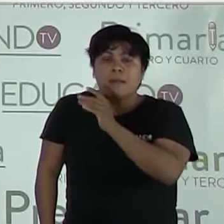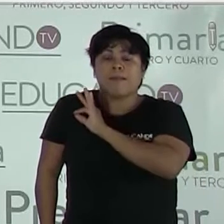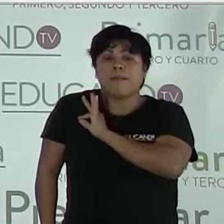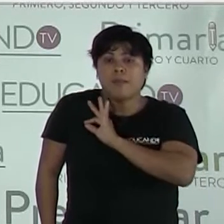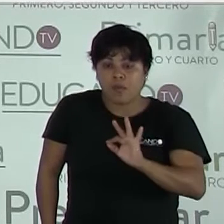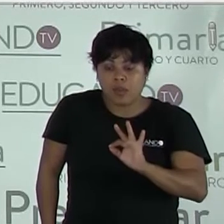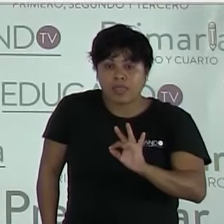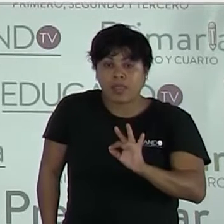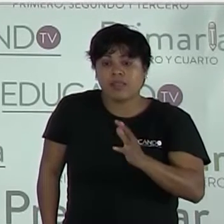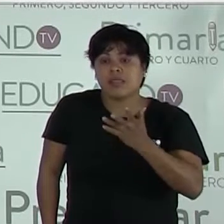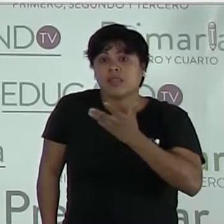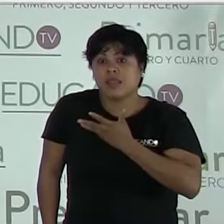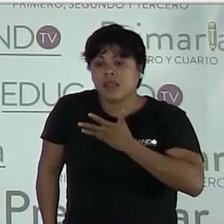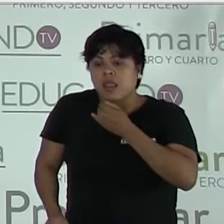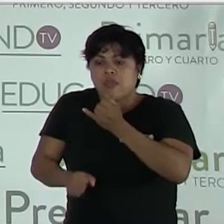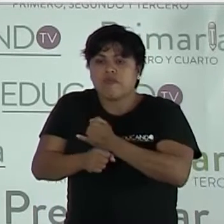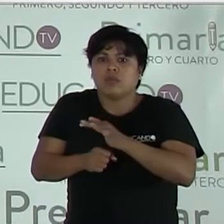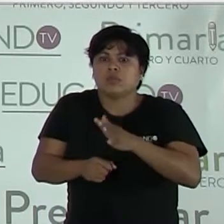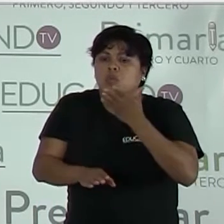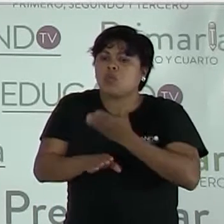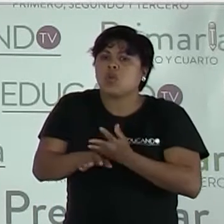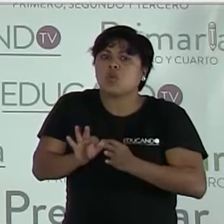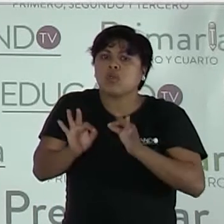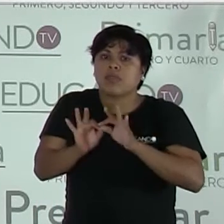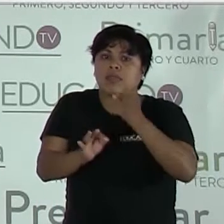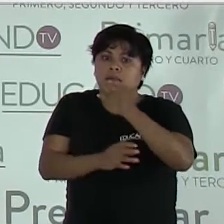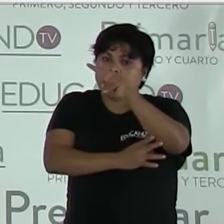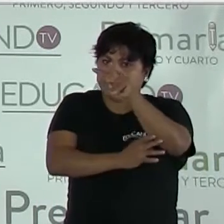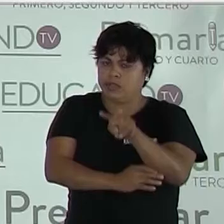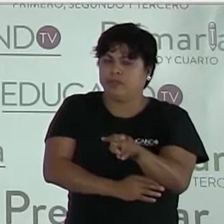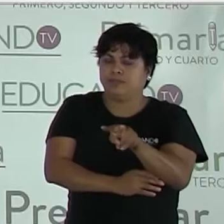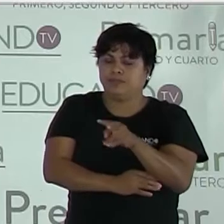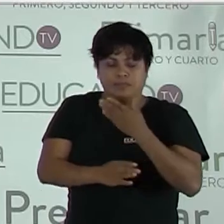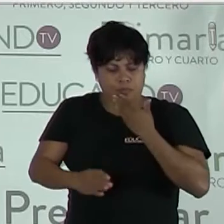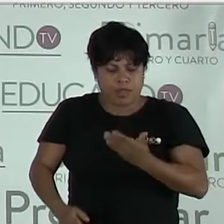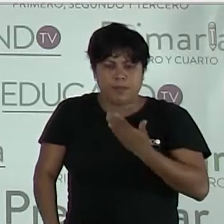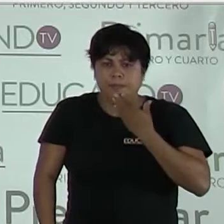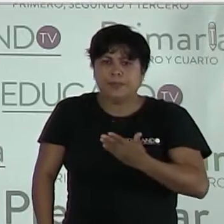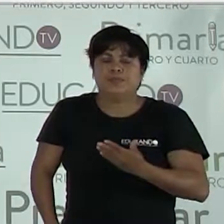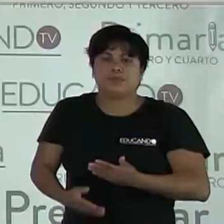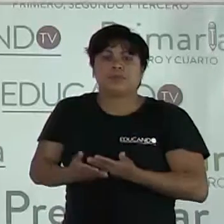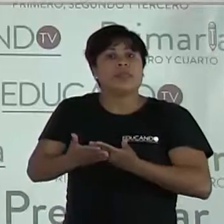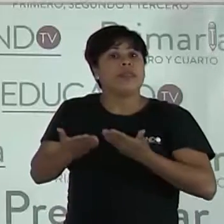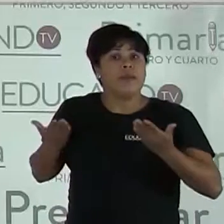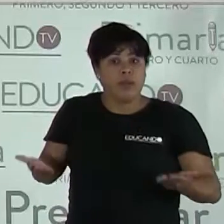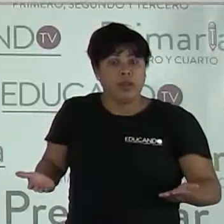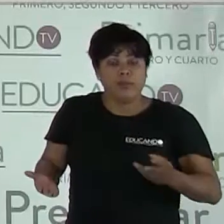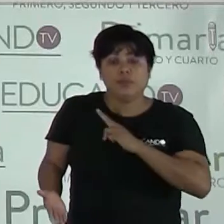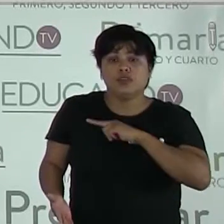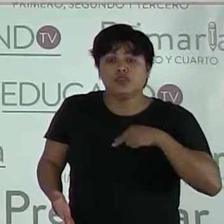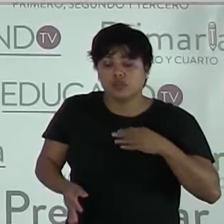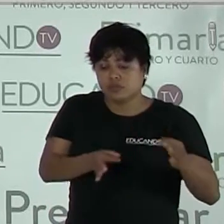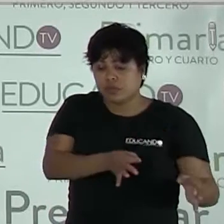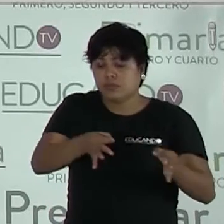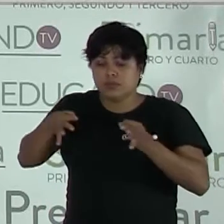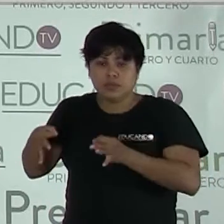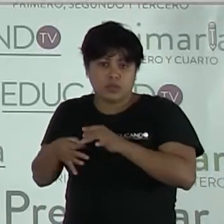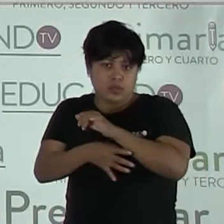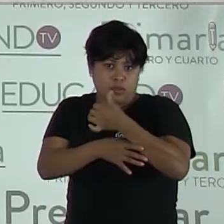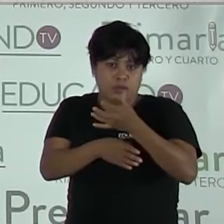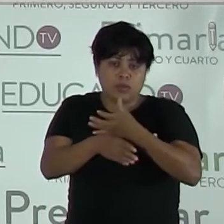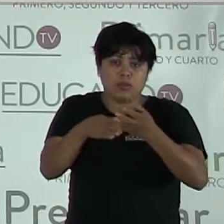pueda tener información concreta y veraz. Muy bien. Ahora vámonos con lo que